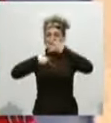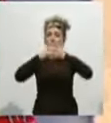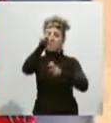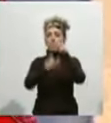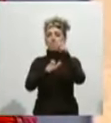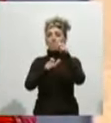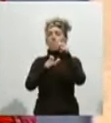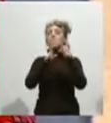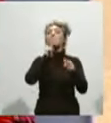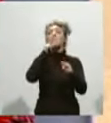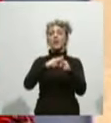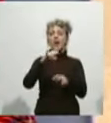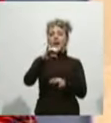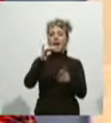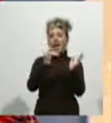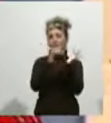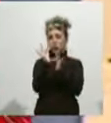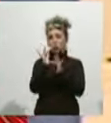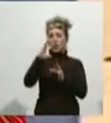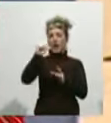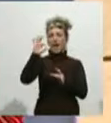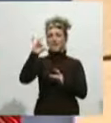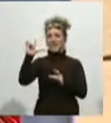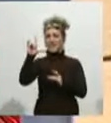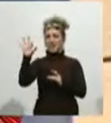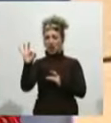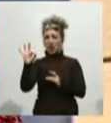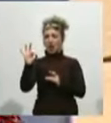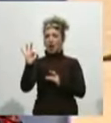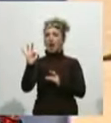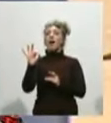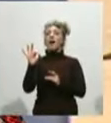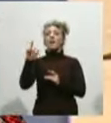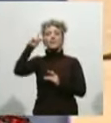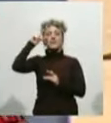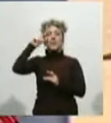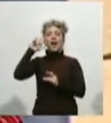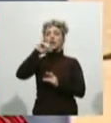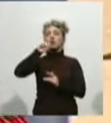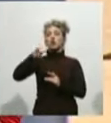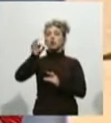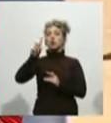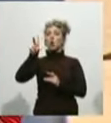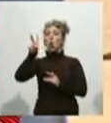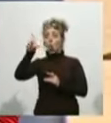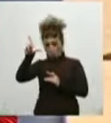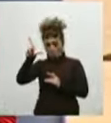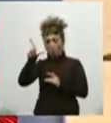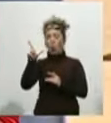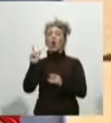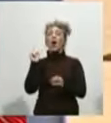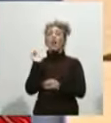Casilla. Es el drag Show. Representa a la discoteca Aqua y lo hace con la fantasía